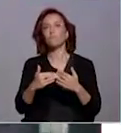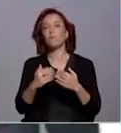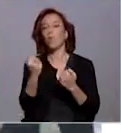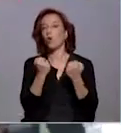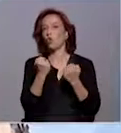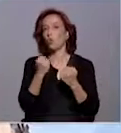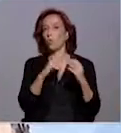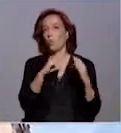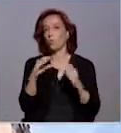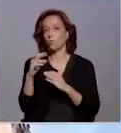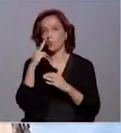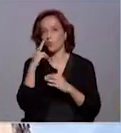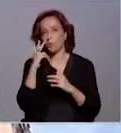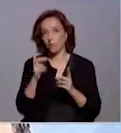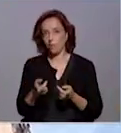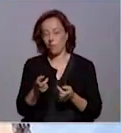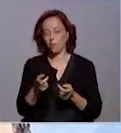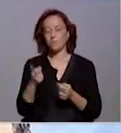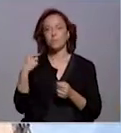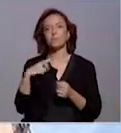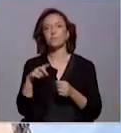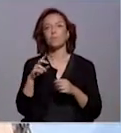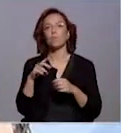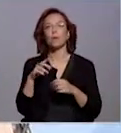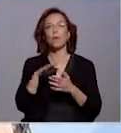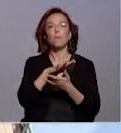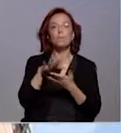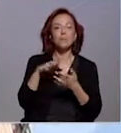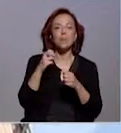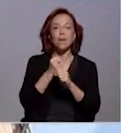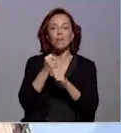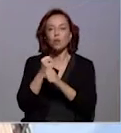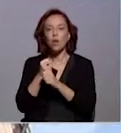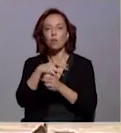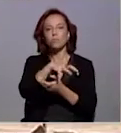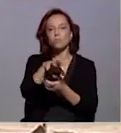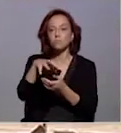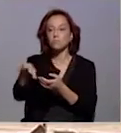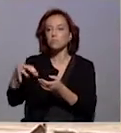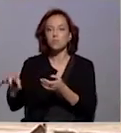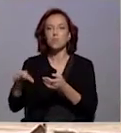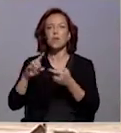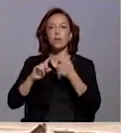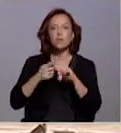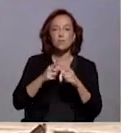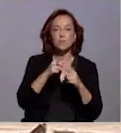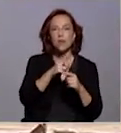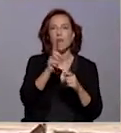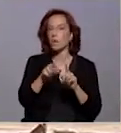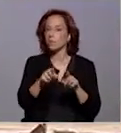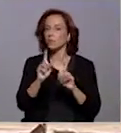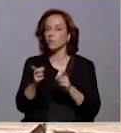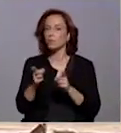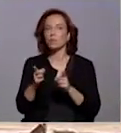economía del país según su monitoreo de mercado laboral los sectores económicos más vinculados al empleo experimentaron una